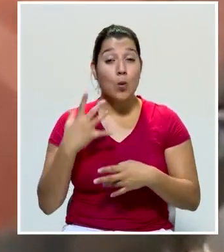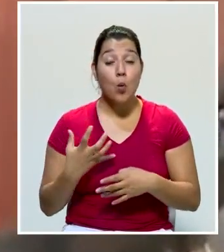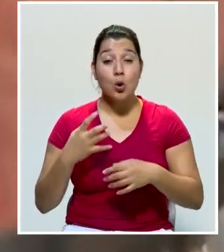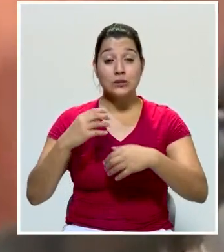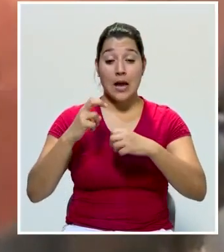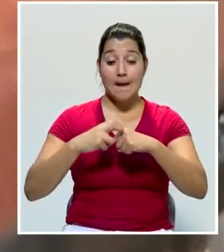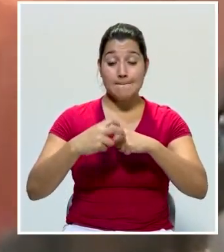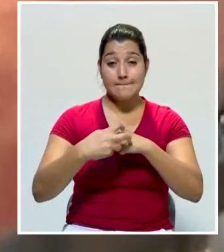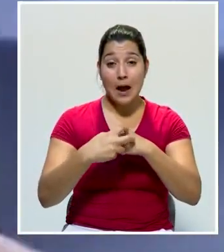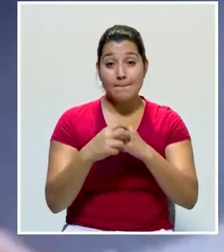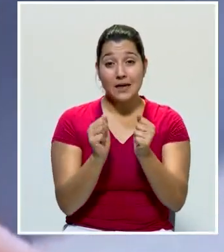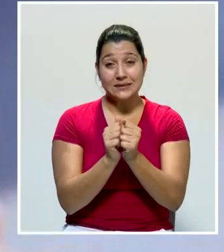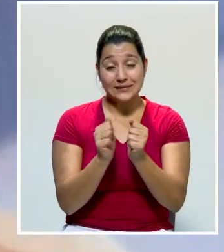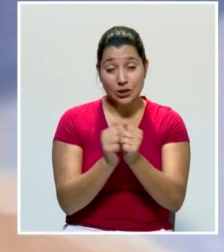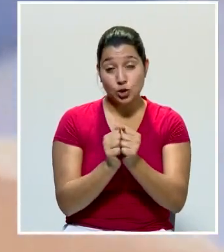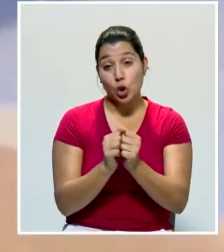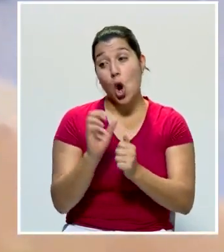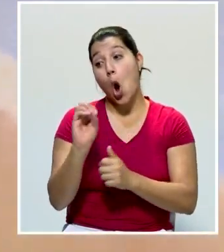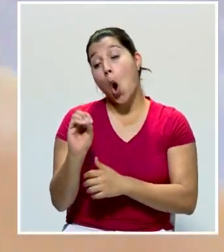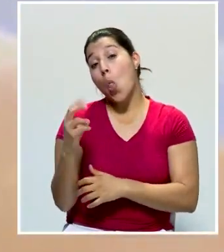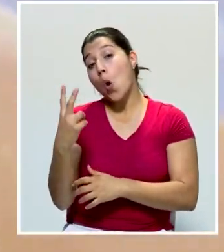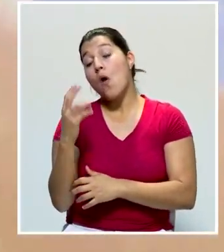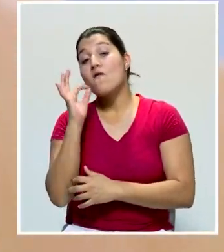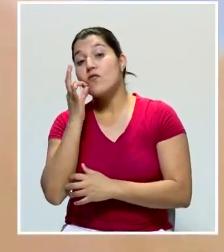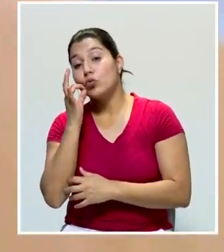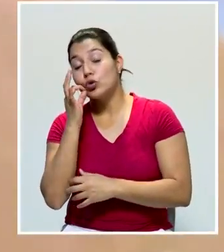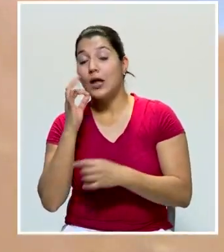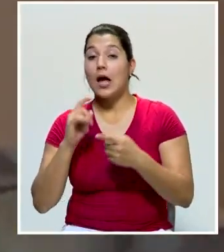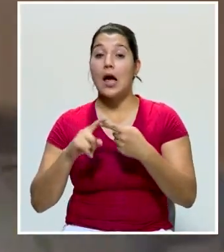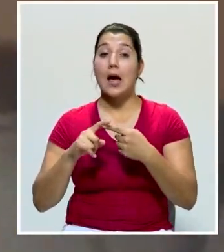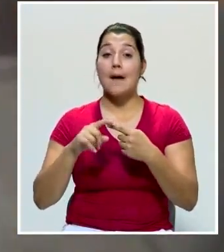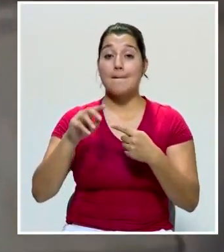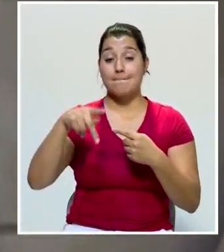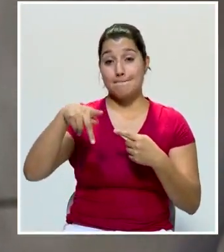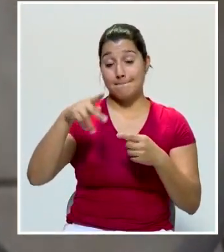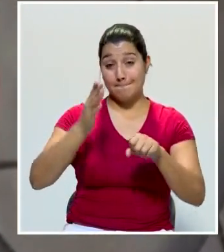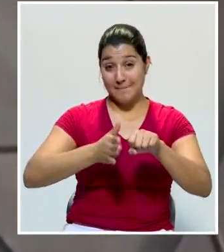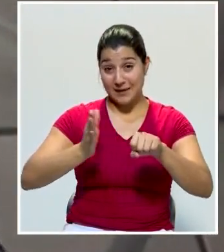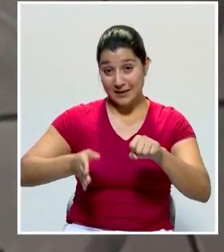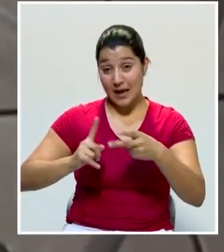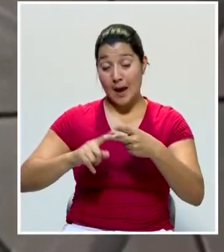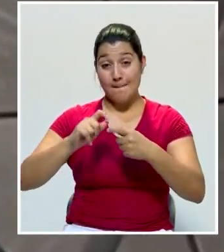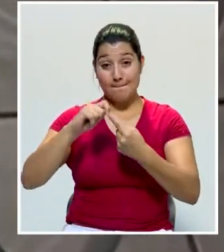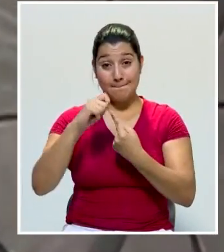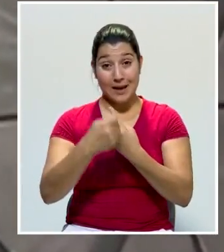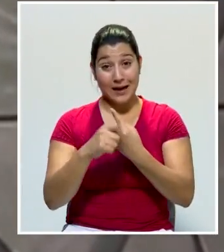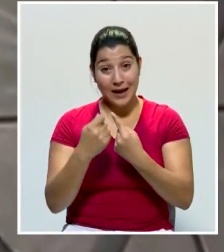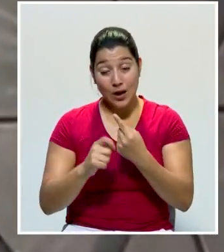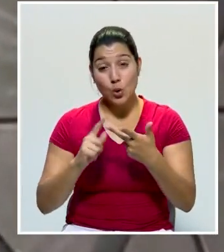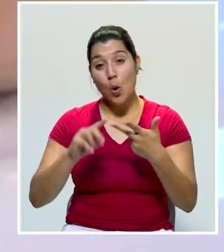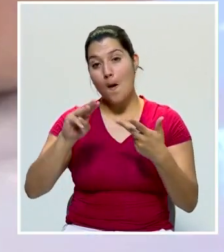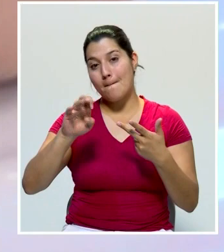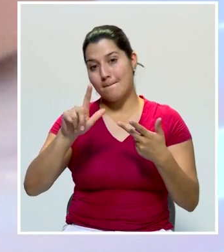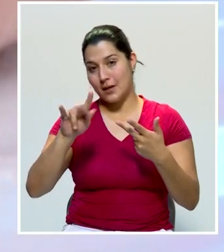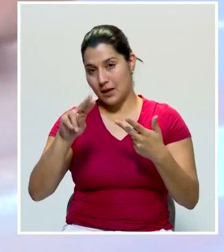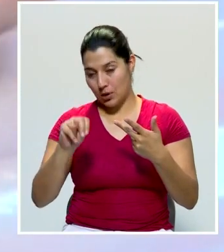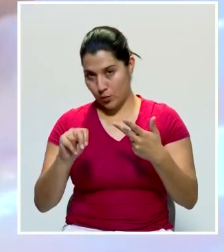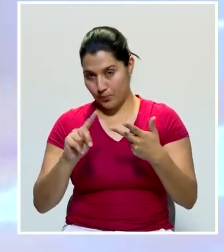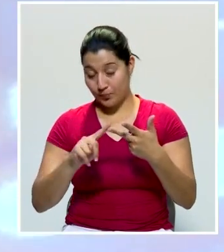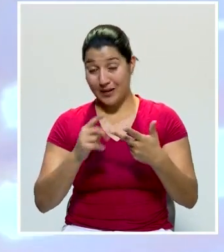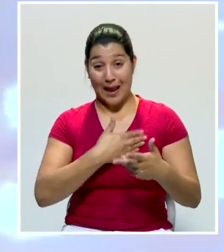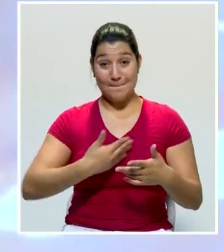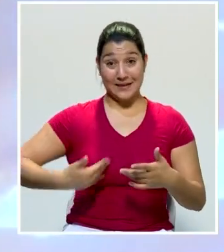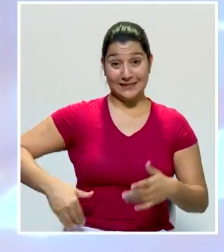a seleccionar entre piña, melón y banano como primera opción. El presidente ejecutivo del CNP,